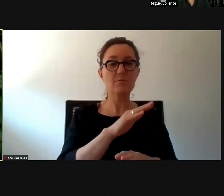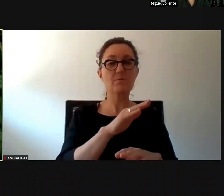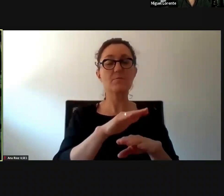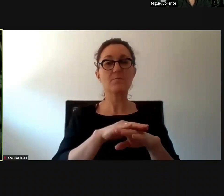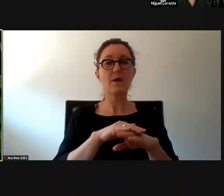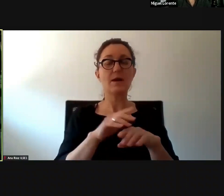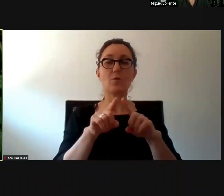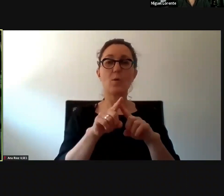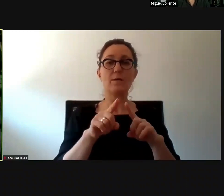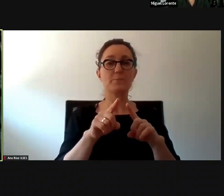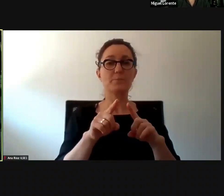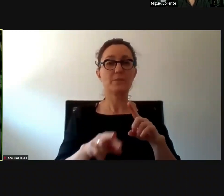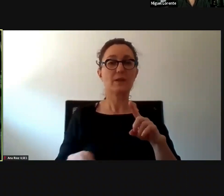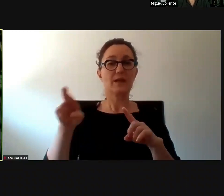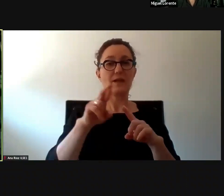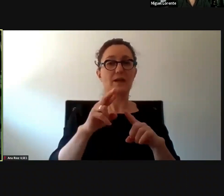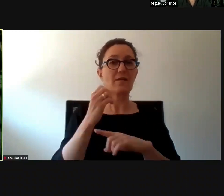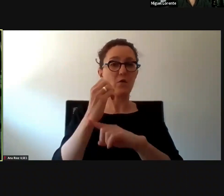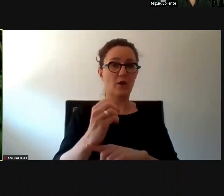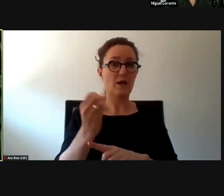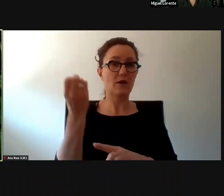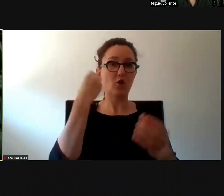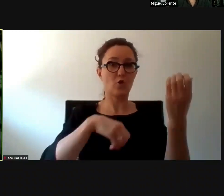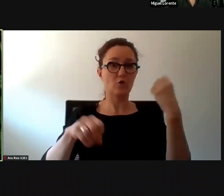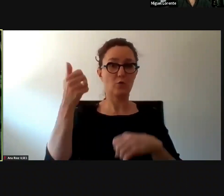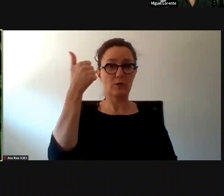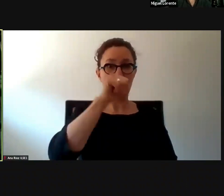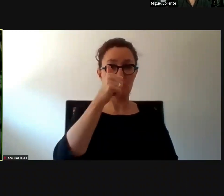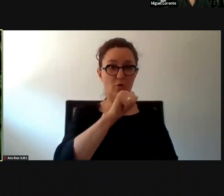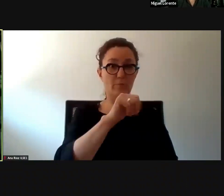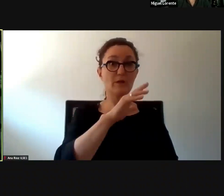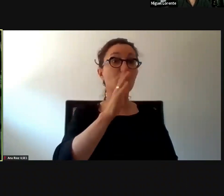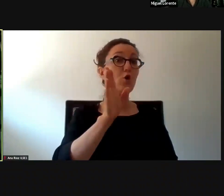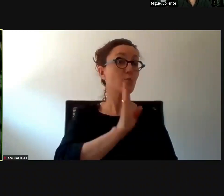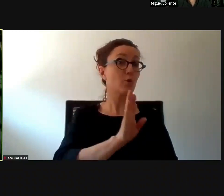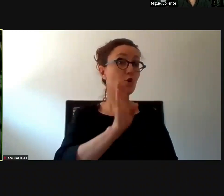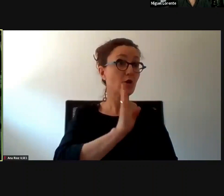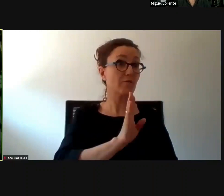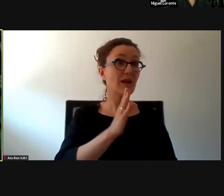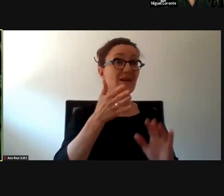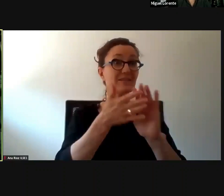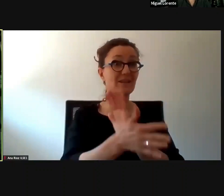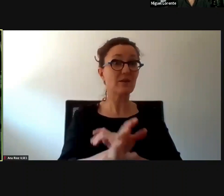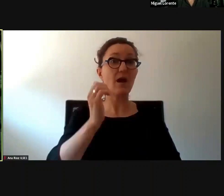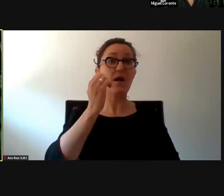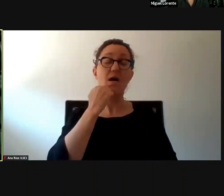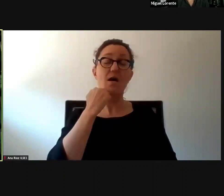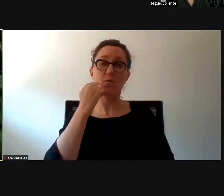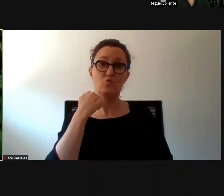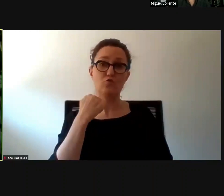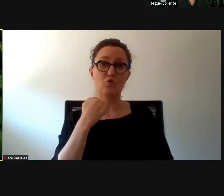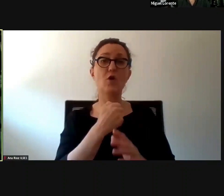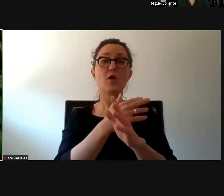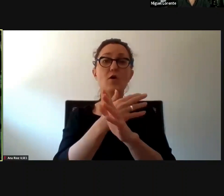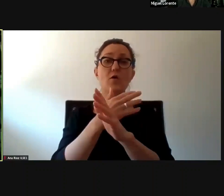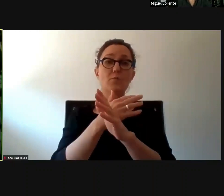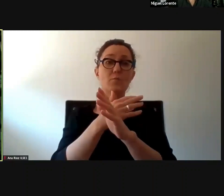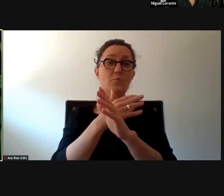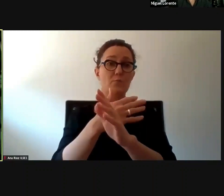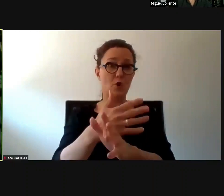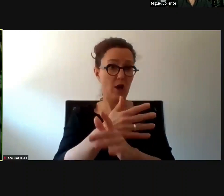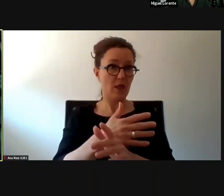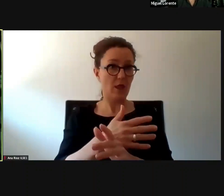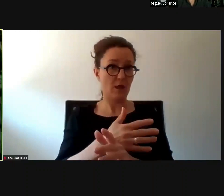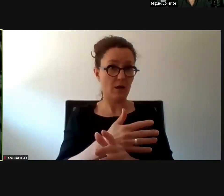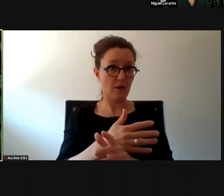figura de los hombres, porque la pornografía conlleva al abuso y a la violencia sexual, al consumo de prostitución,